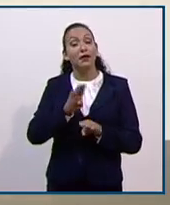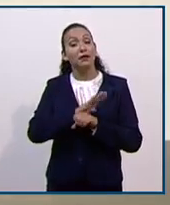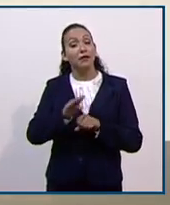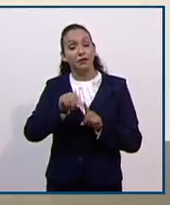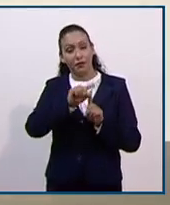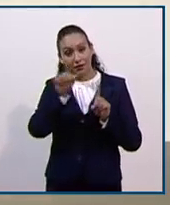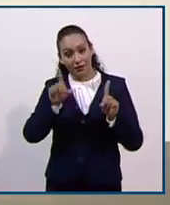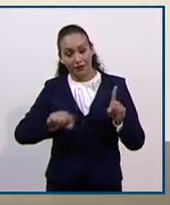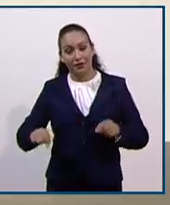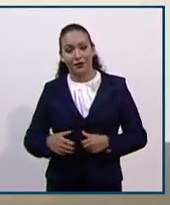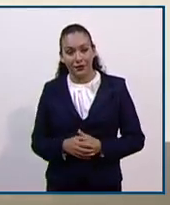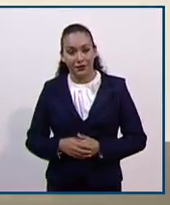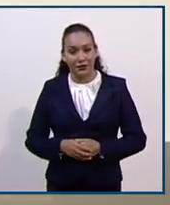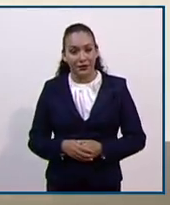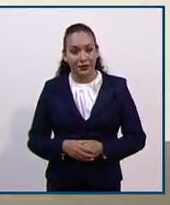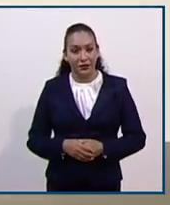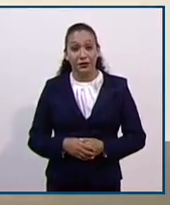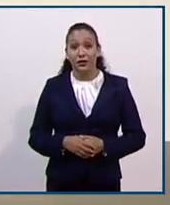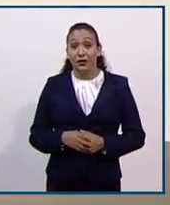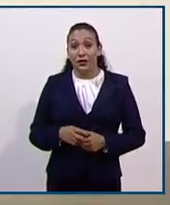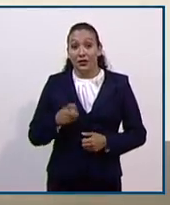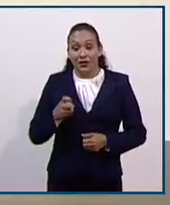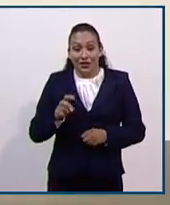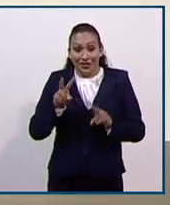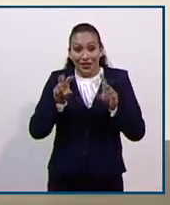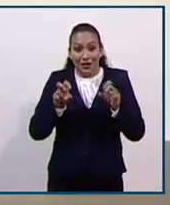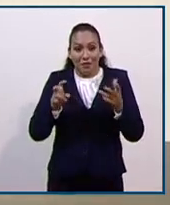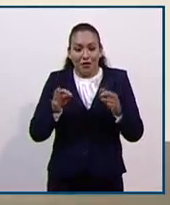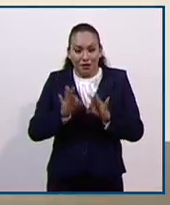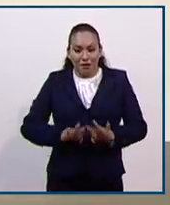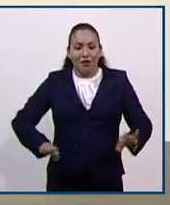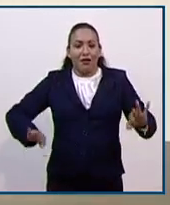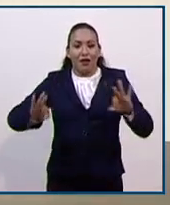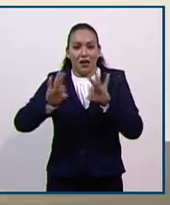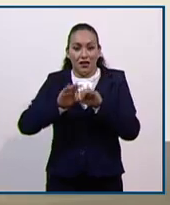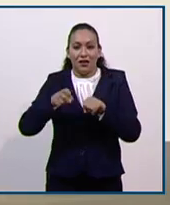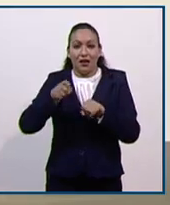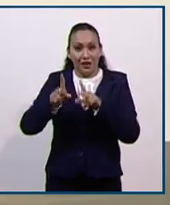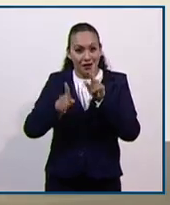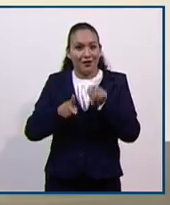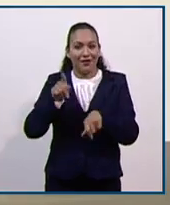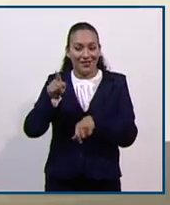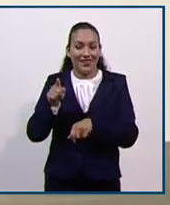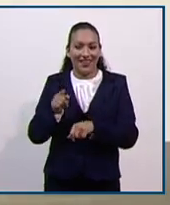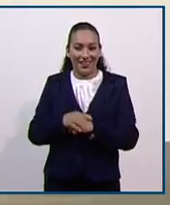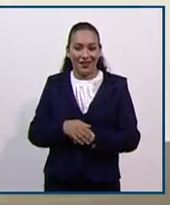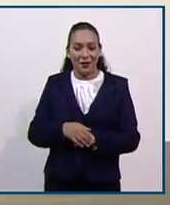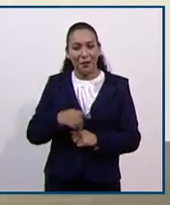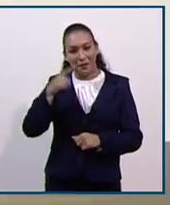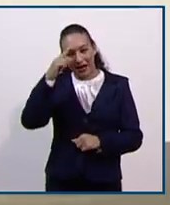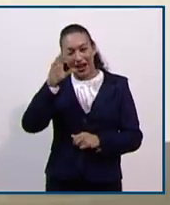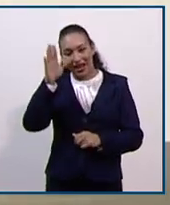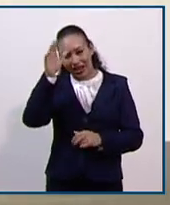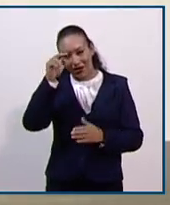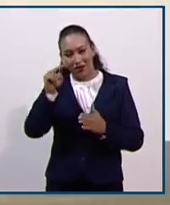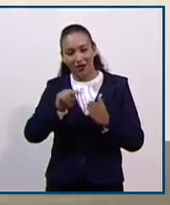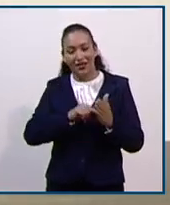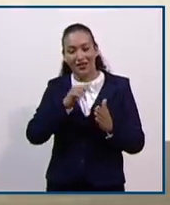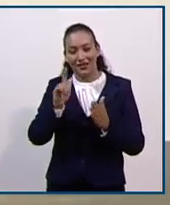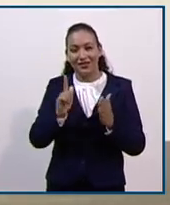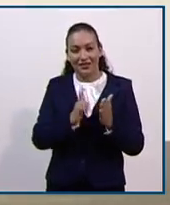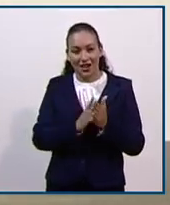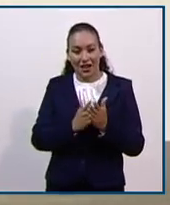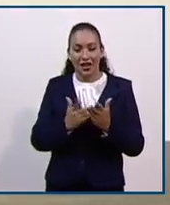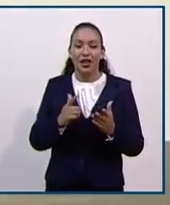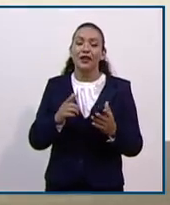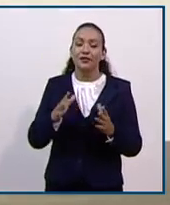Tan es así que este tema fue un tema fundamental y condicionante en el tratado que tenemos con